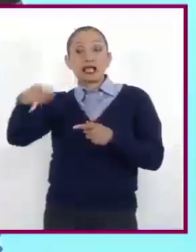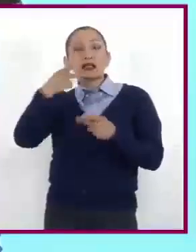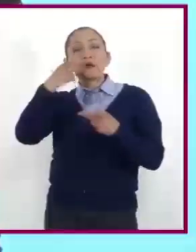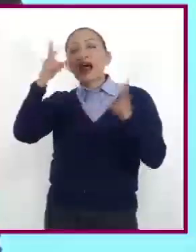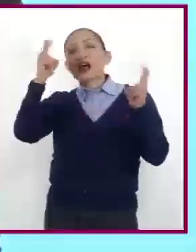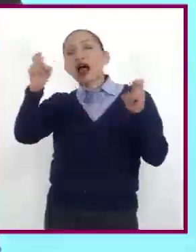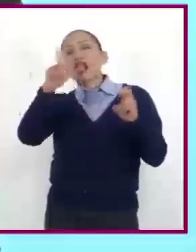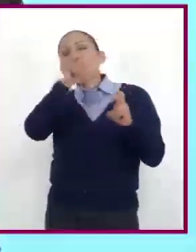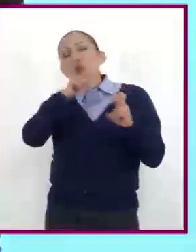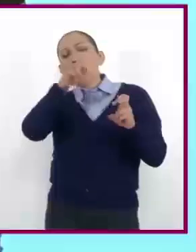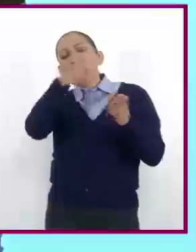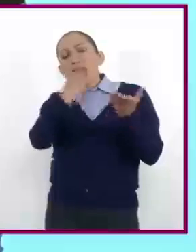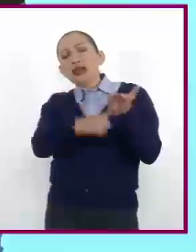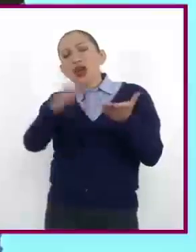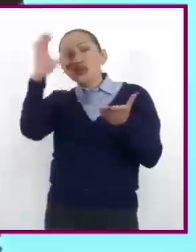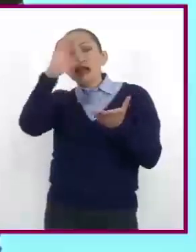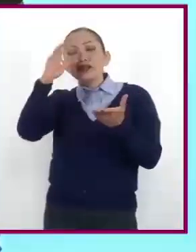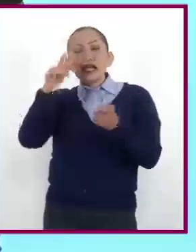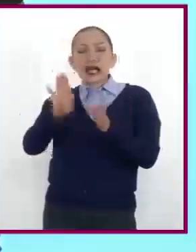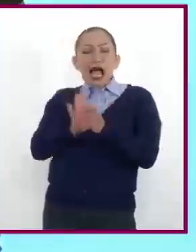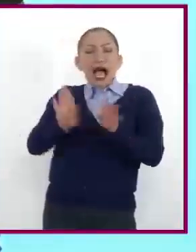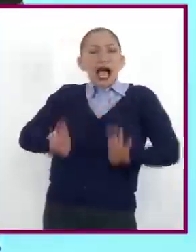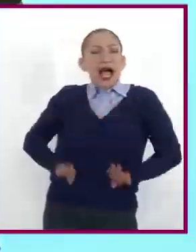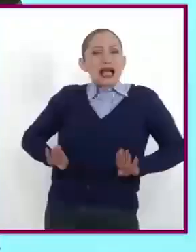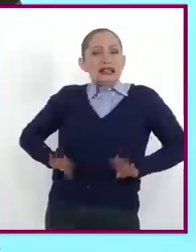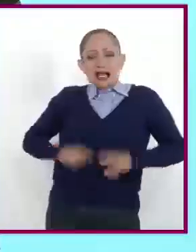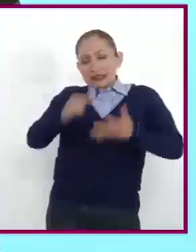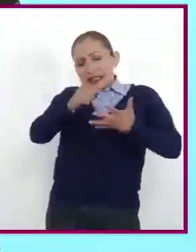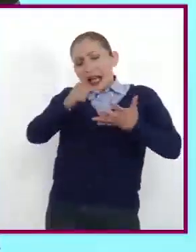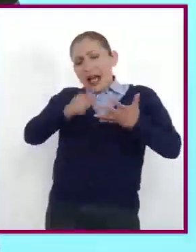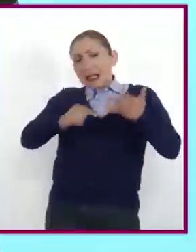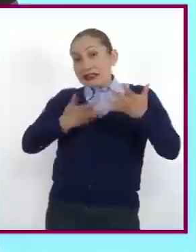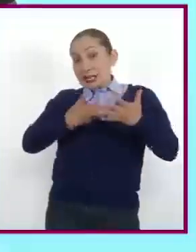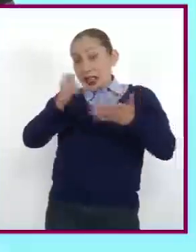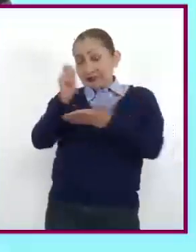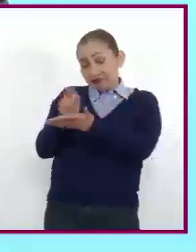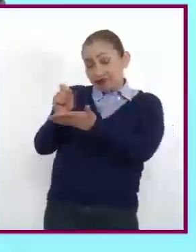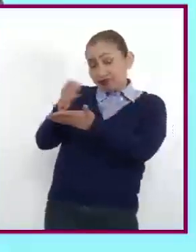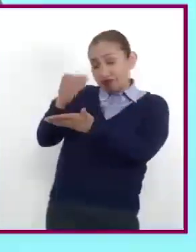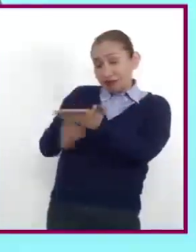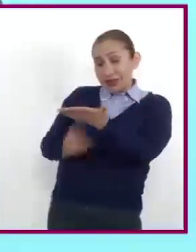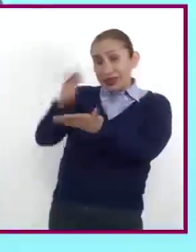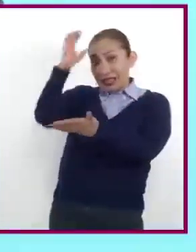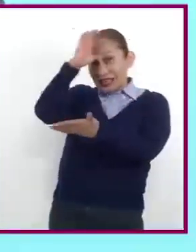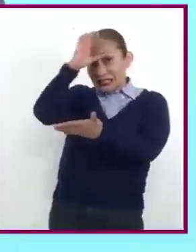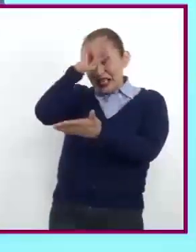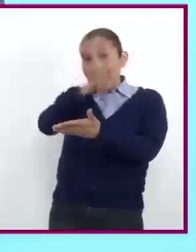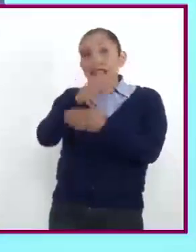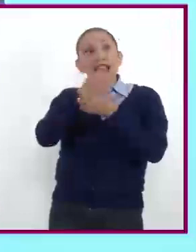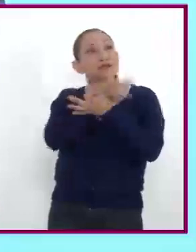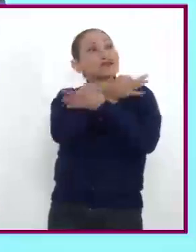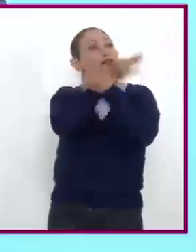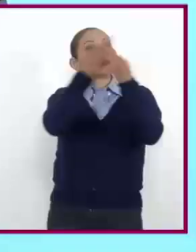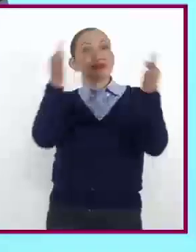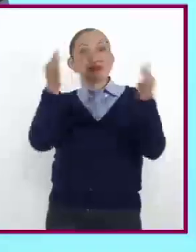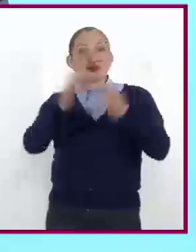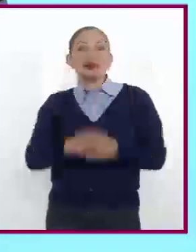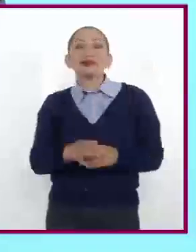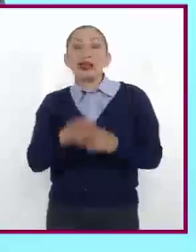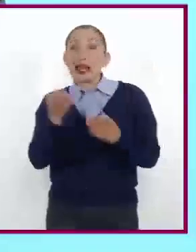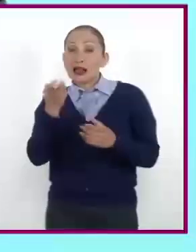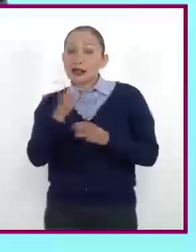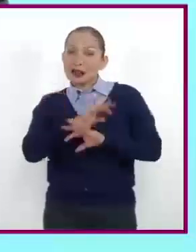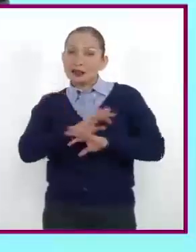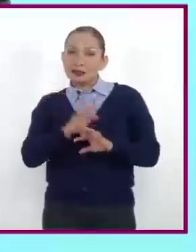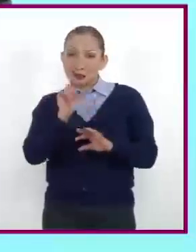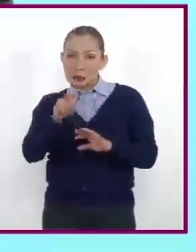sobre el lenguaje de la ciencia y las características que deben tener los textos científicos y de divulgación. Esta